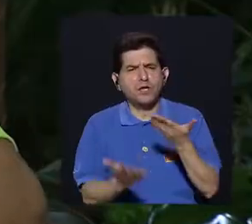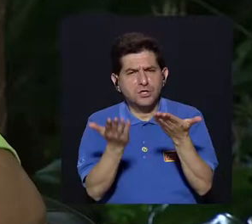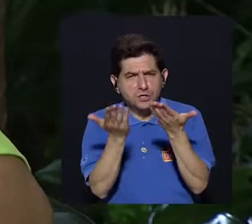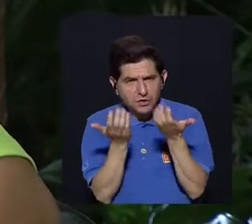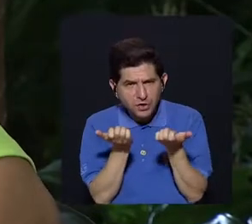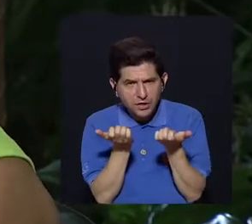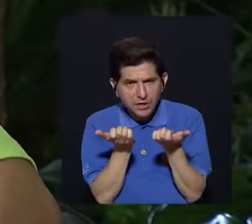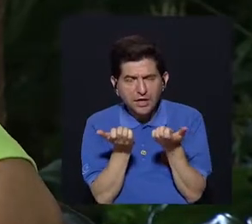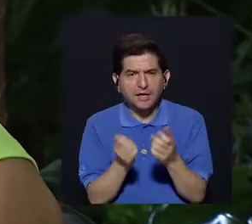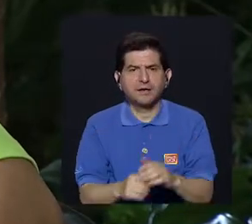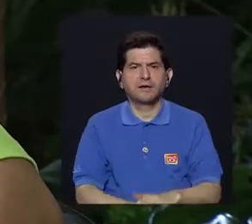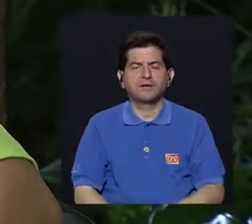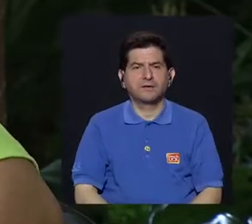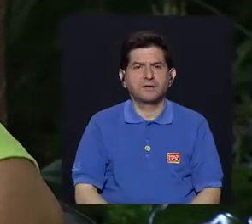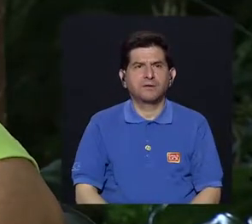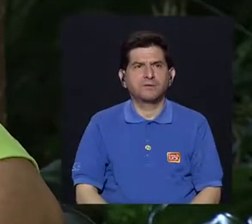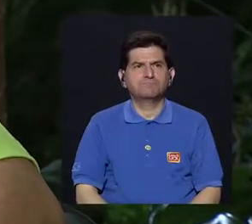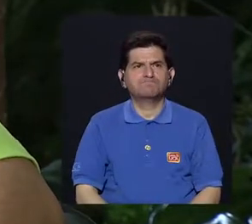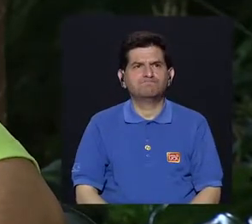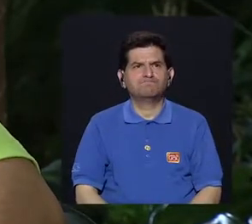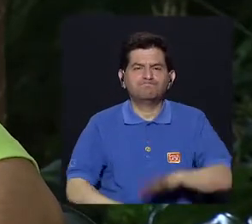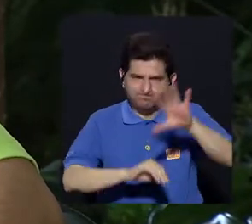Incluso yo quisiera